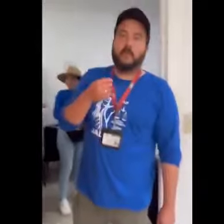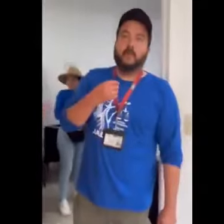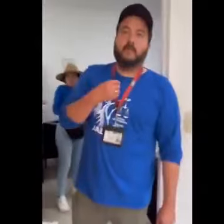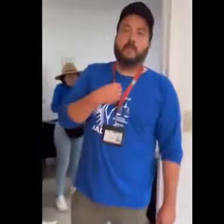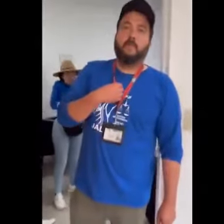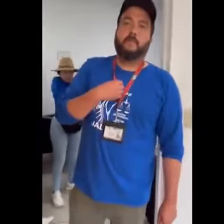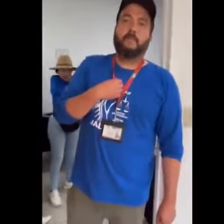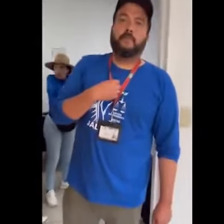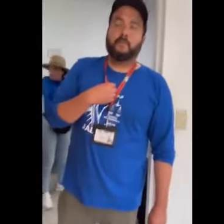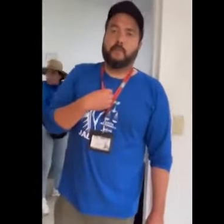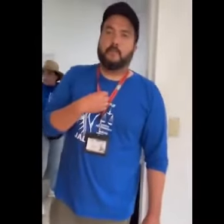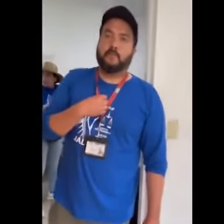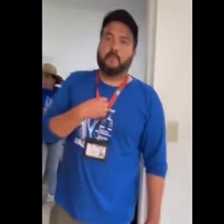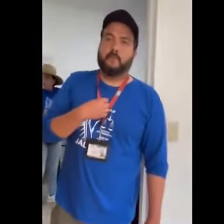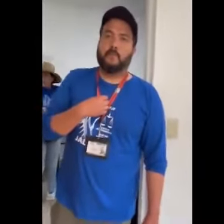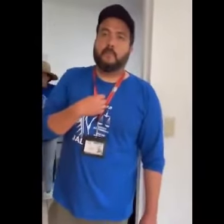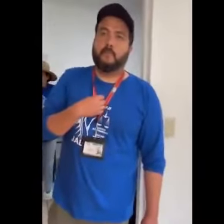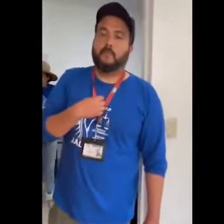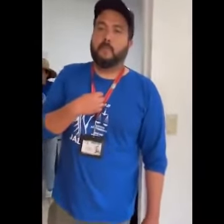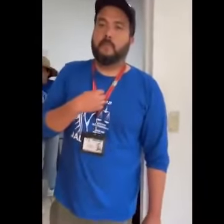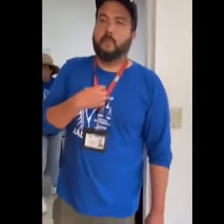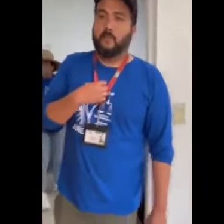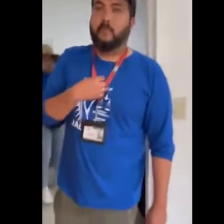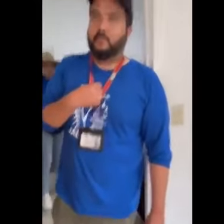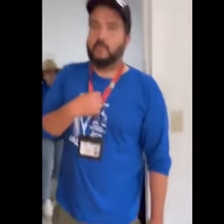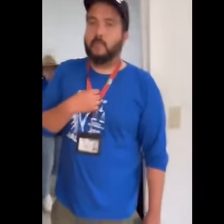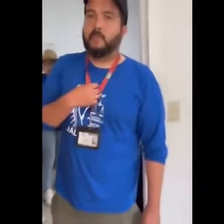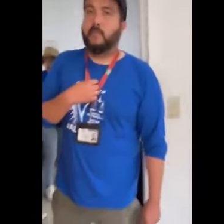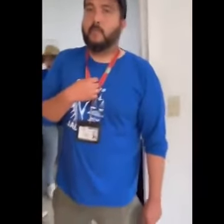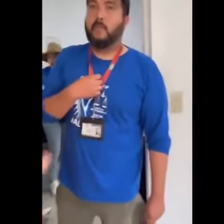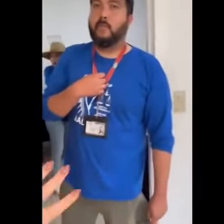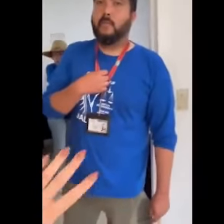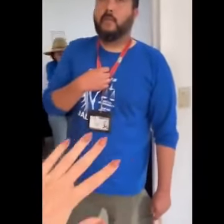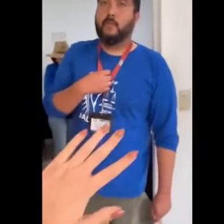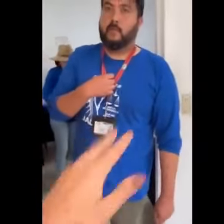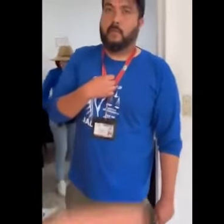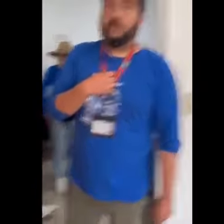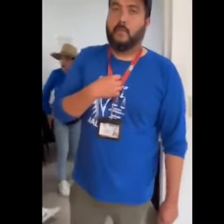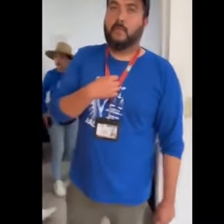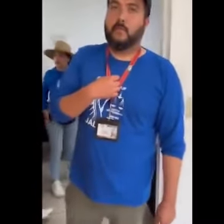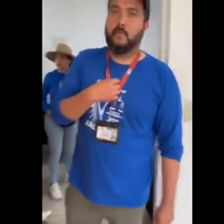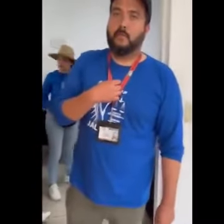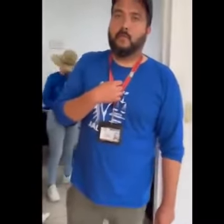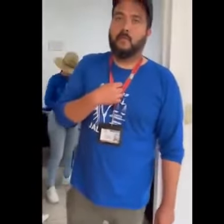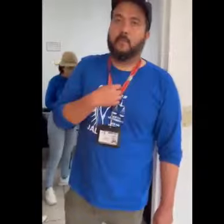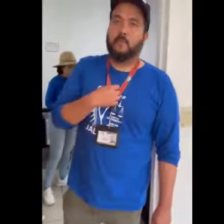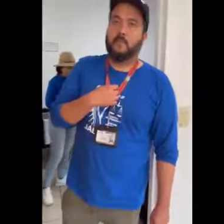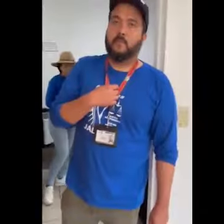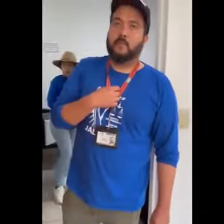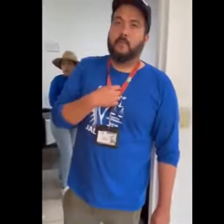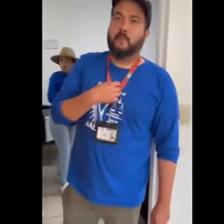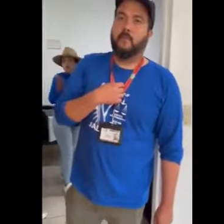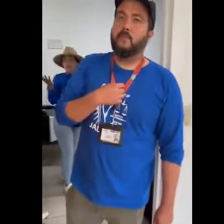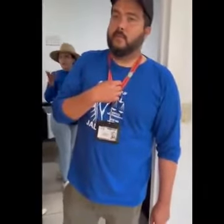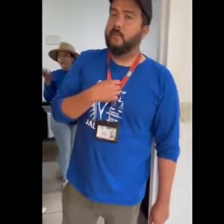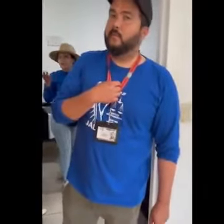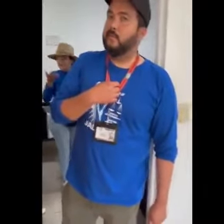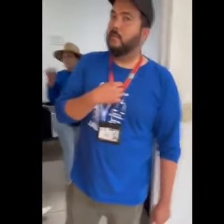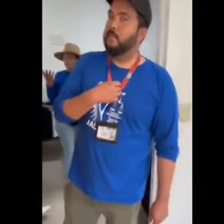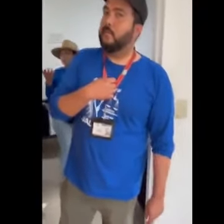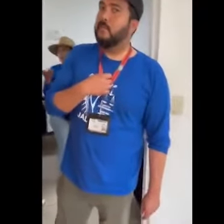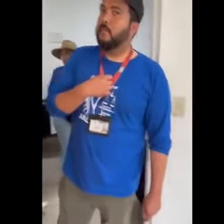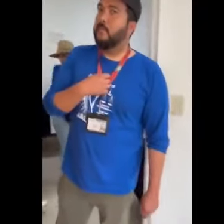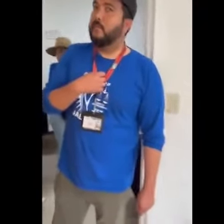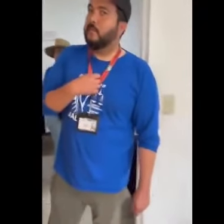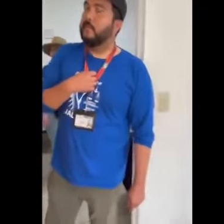sea, vienen con una horda de gritos y un gentío. O sea, me estoy temblando. Eso no es para hablar y para que dé la cara. Eso es para